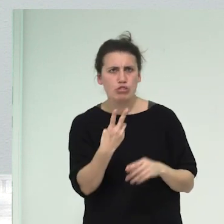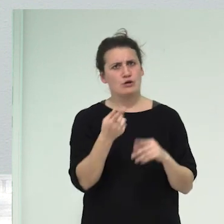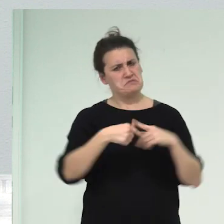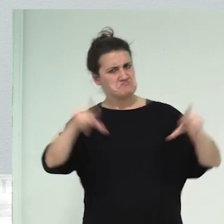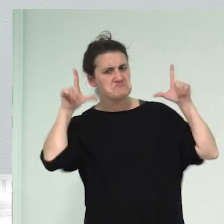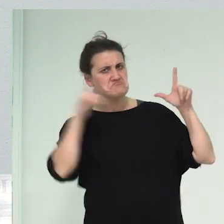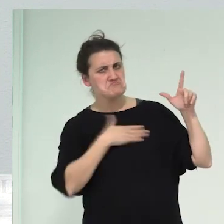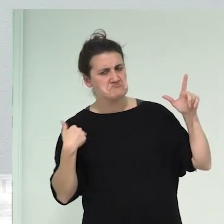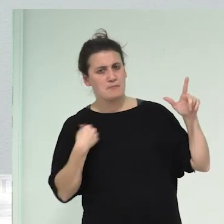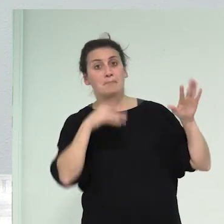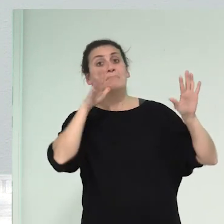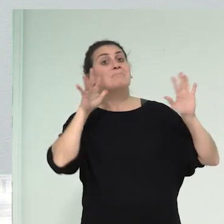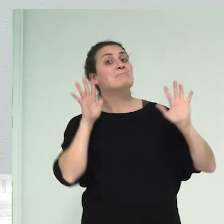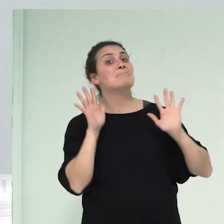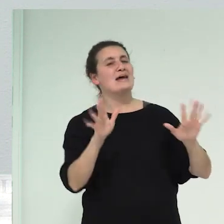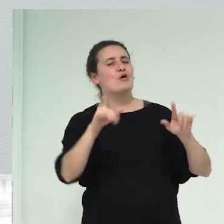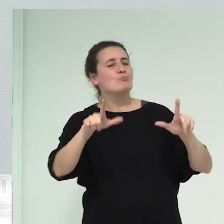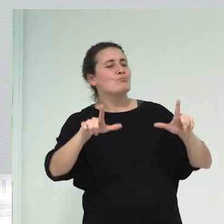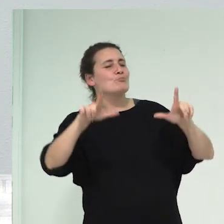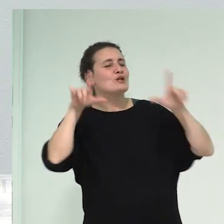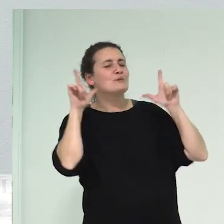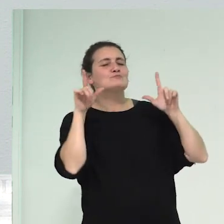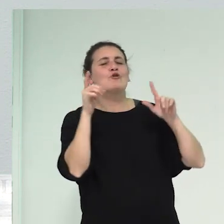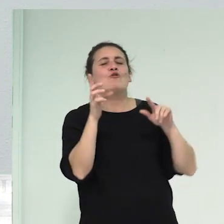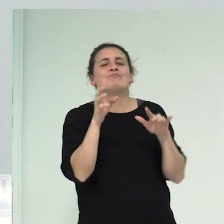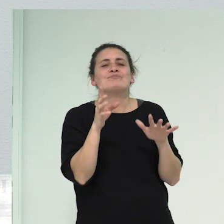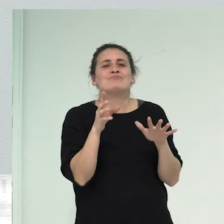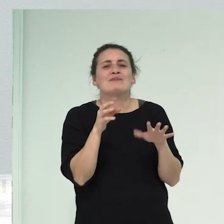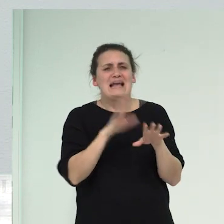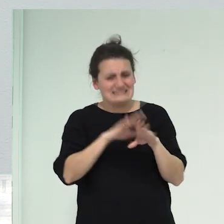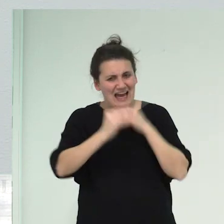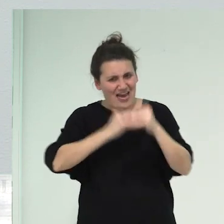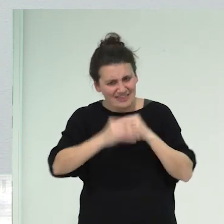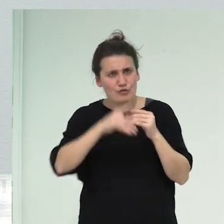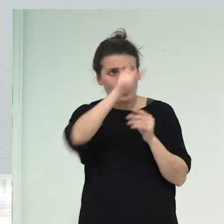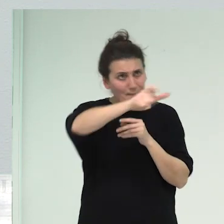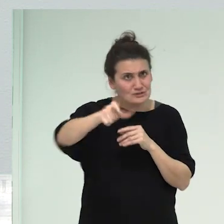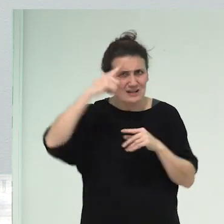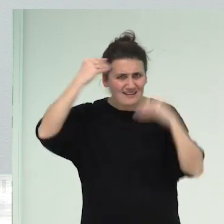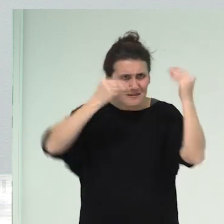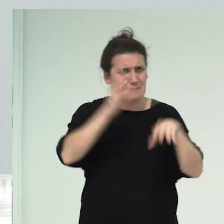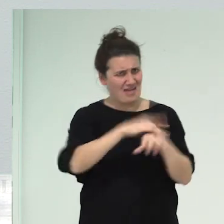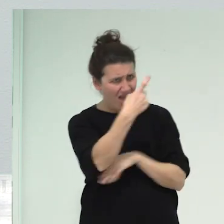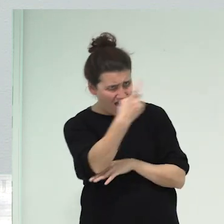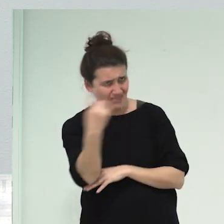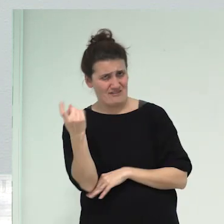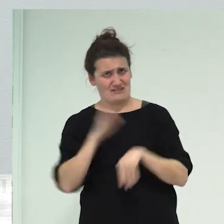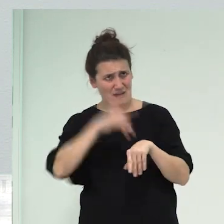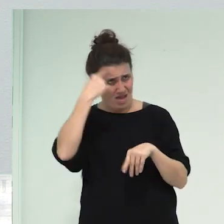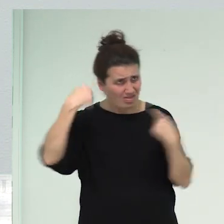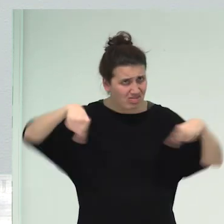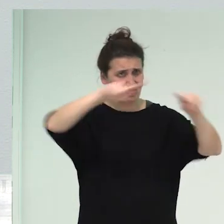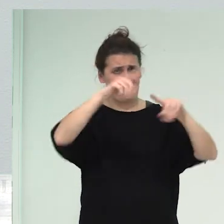protagonismo, pero no es un protagonismo nada más por tomarlo, no, es que estamos haciendo reflexiones necesarias para hacer más